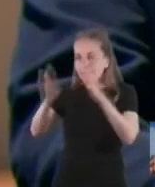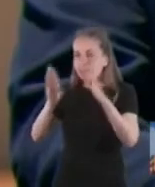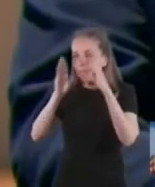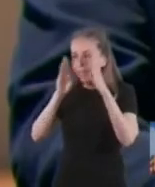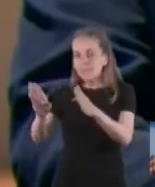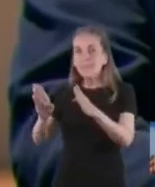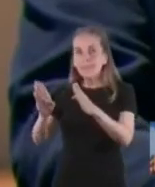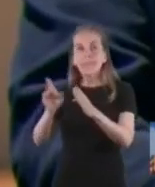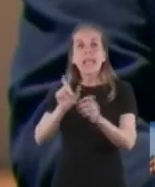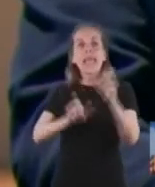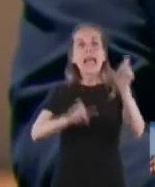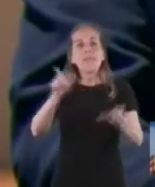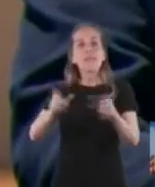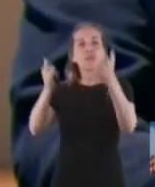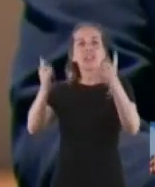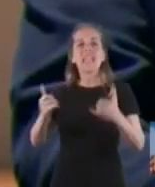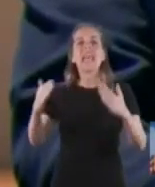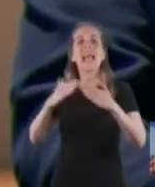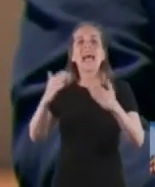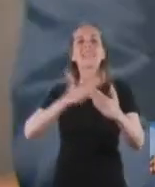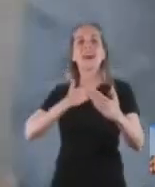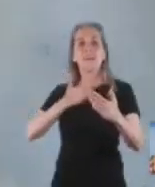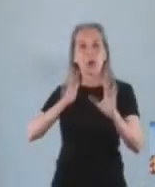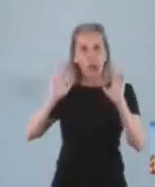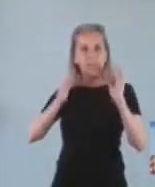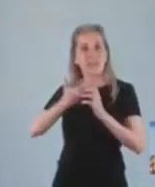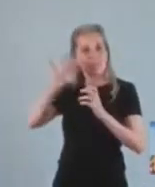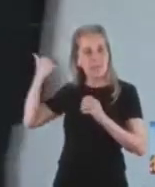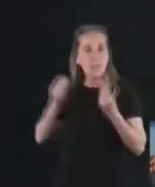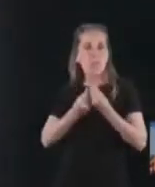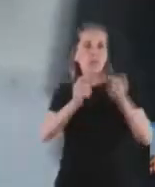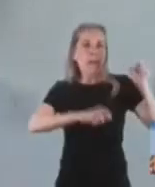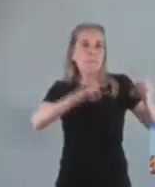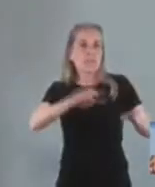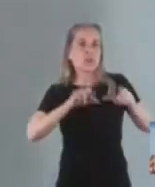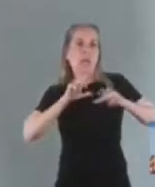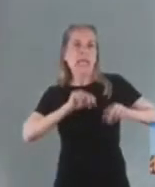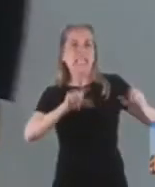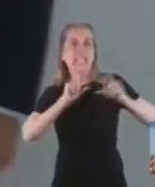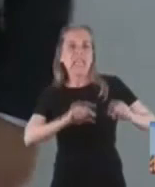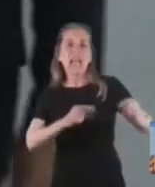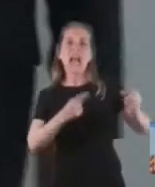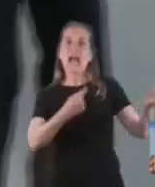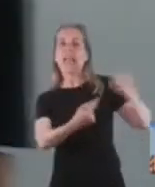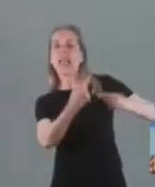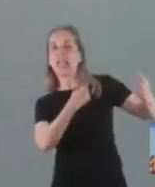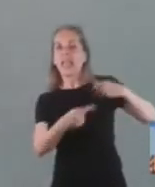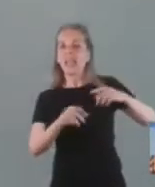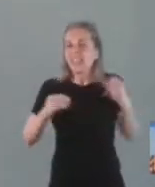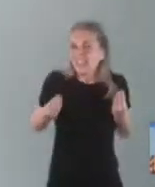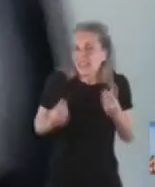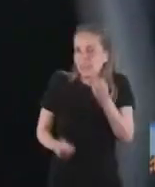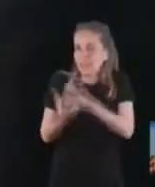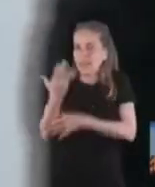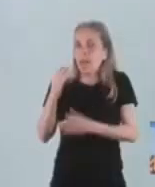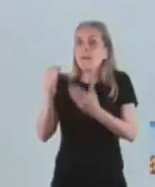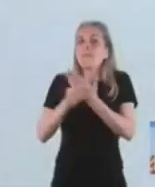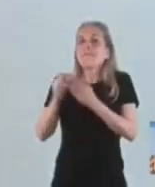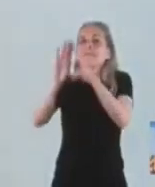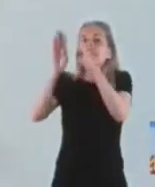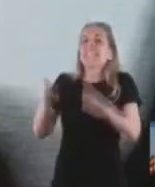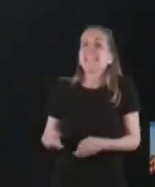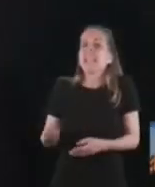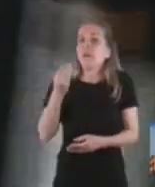en la casa de los argentinos y las argentinas que no la tienen, muchos me criticaron, me dijeron, ah, está creando ministerios de